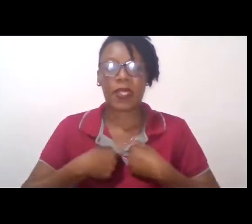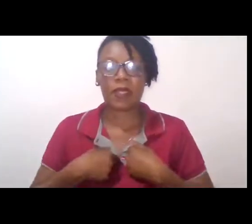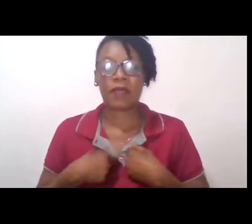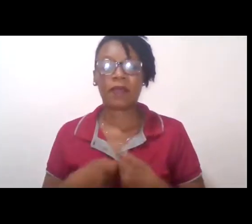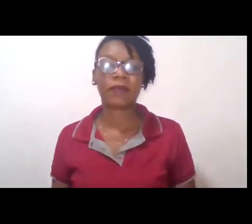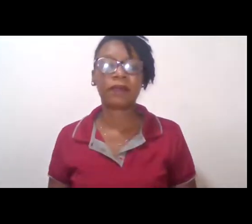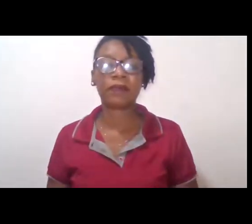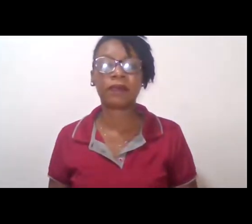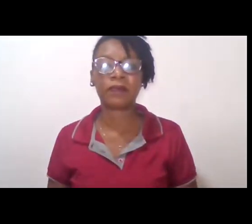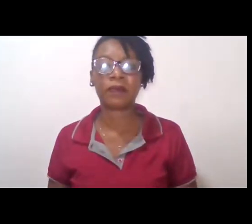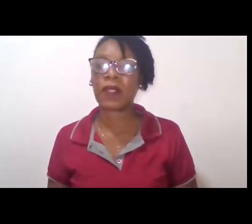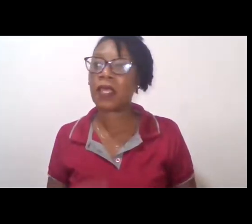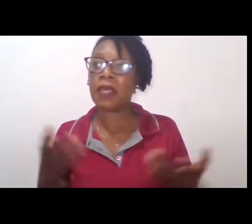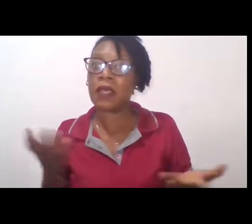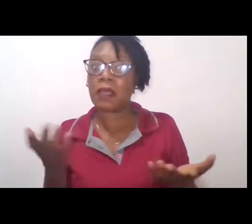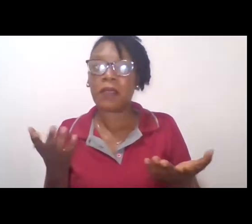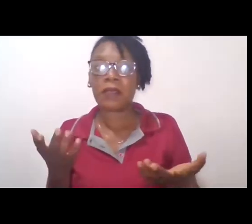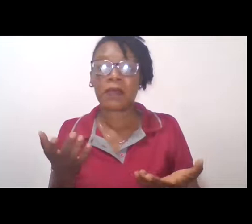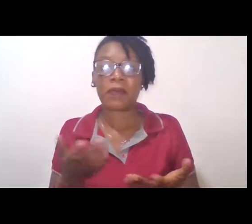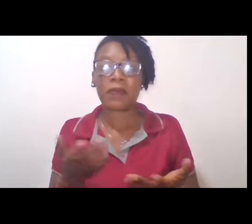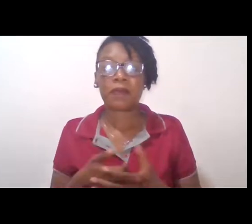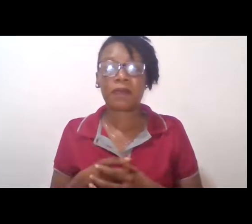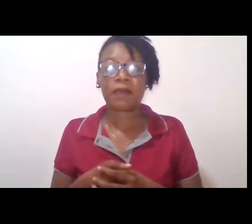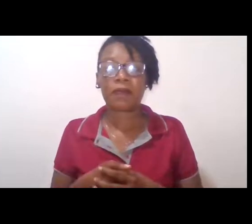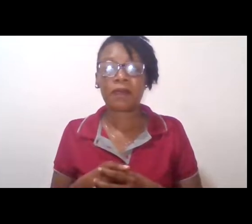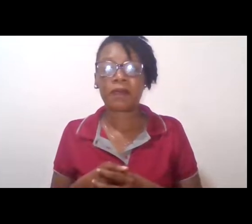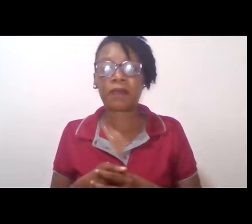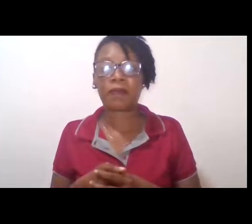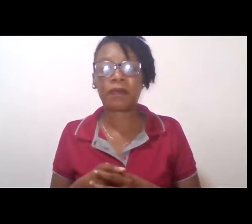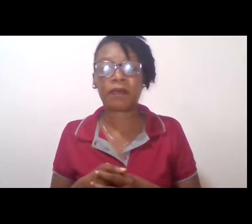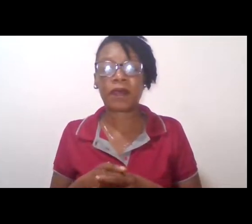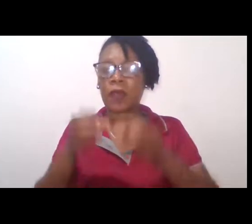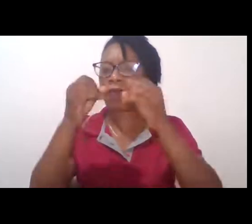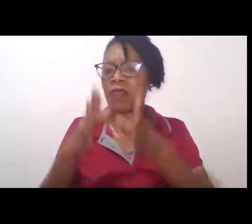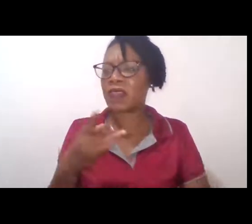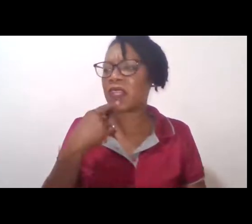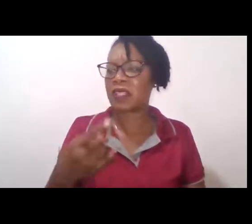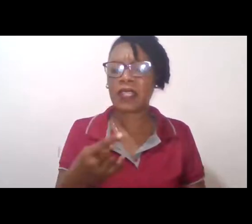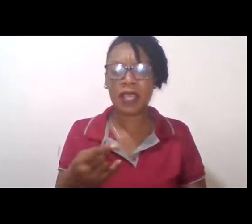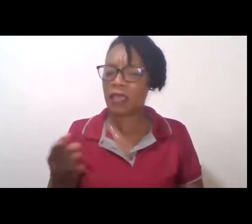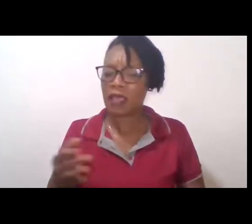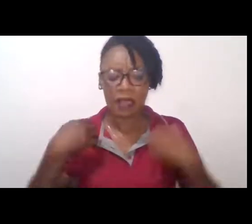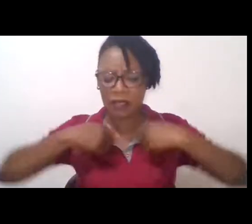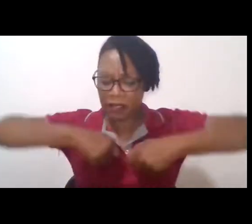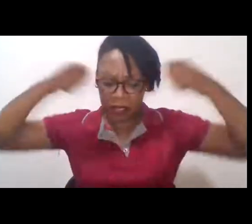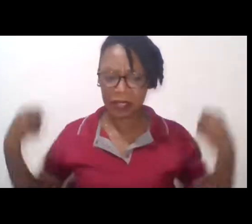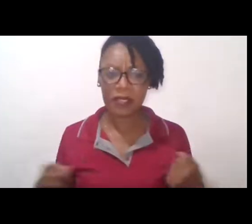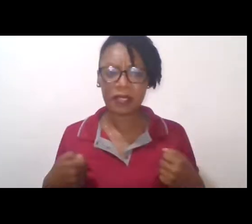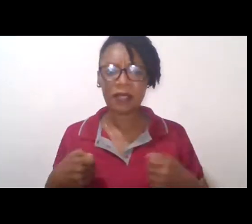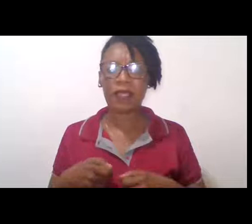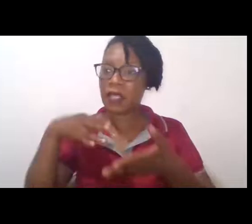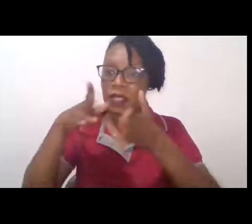utilizar un suéter. Y resulta ser que hay un docente X que le decía, quítese el suéter. Y el estudiante le dice que